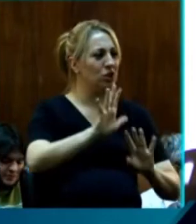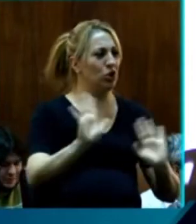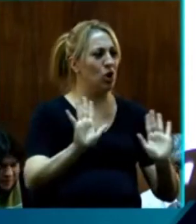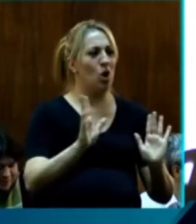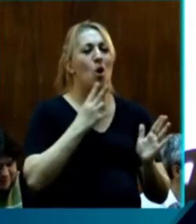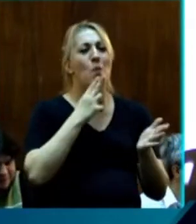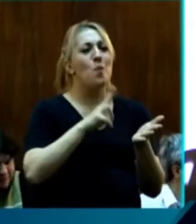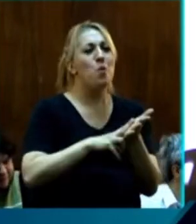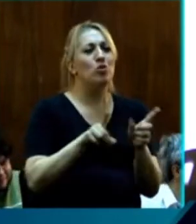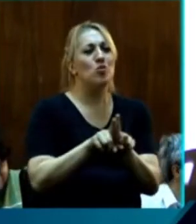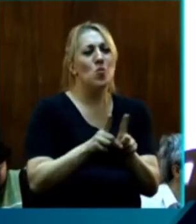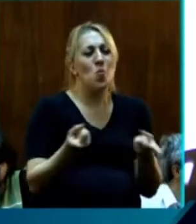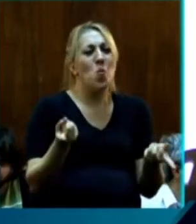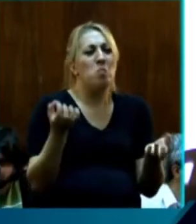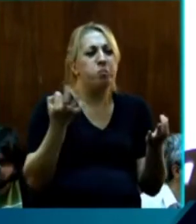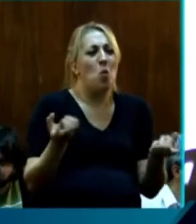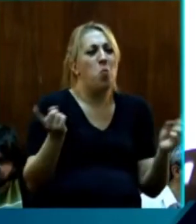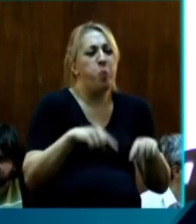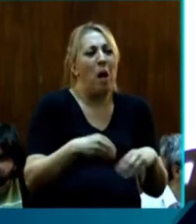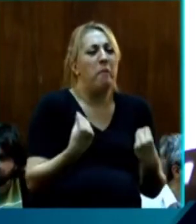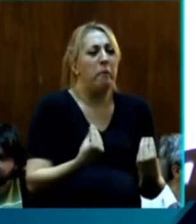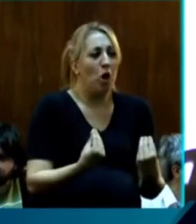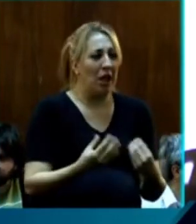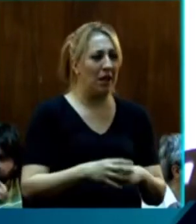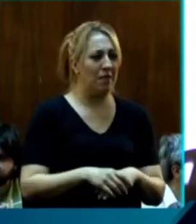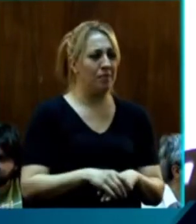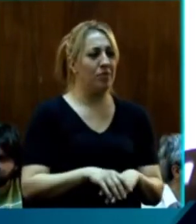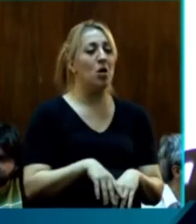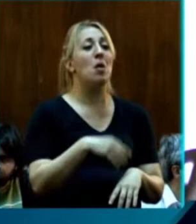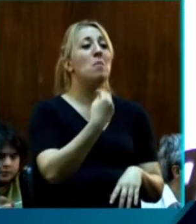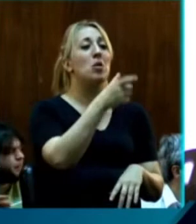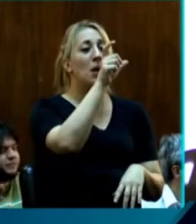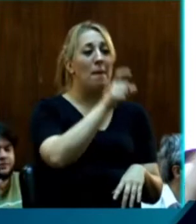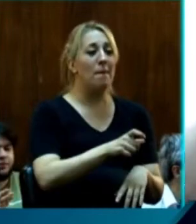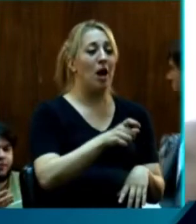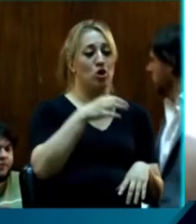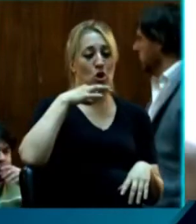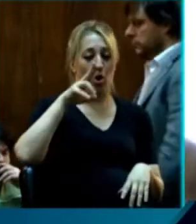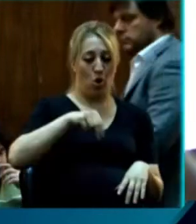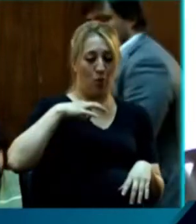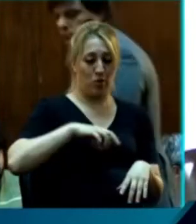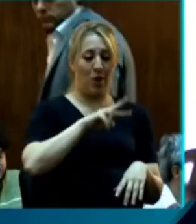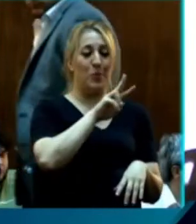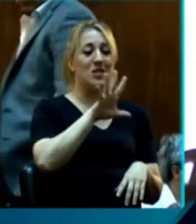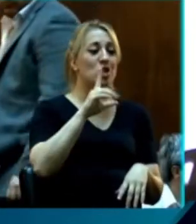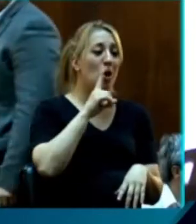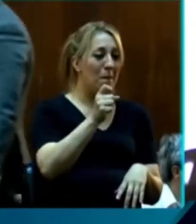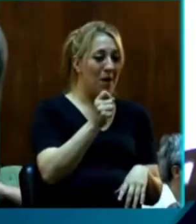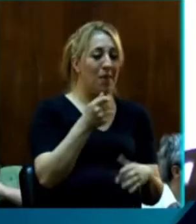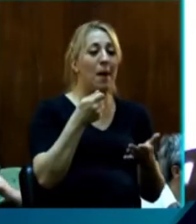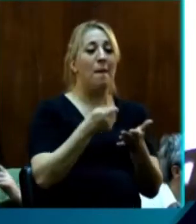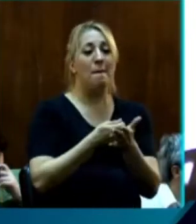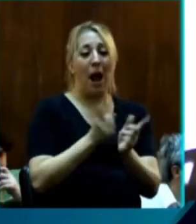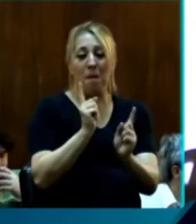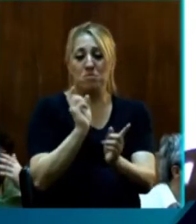impuesto regresivo. ¿Por qué regresivo? Porque el trabajador que gana 25.000 pesos, 22.000 pesos, paga la misma